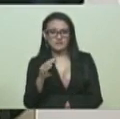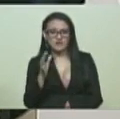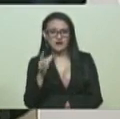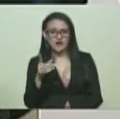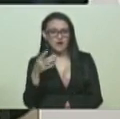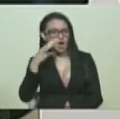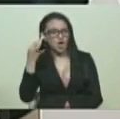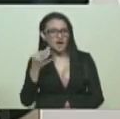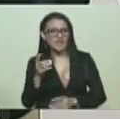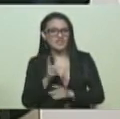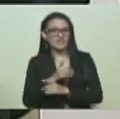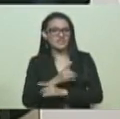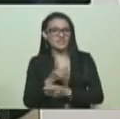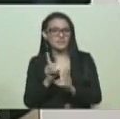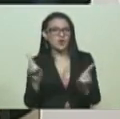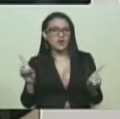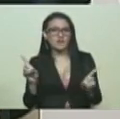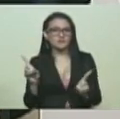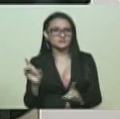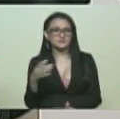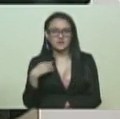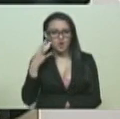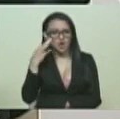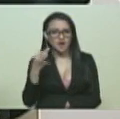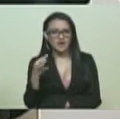En el fondo de verdad son criminales,